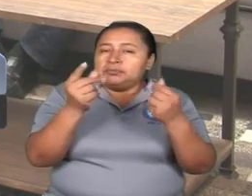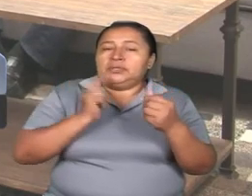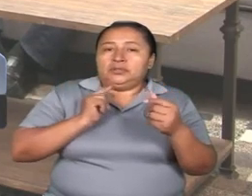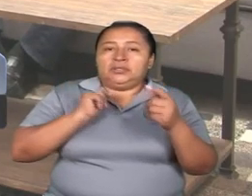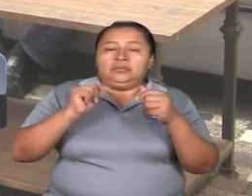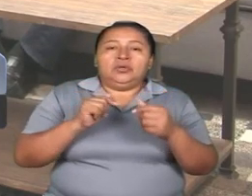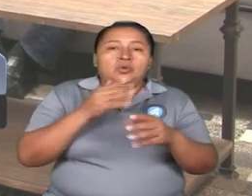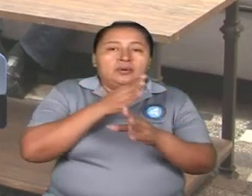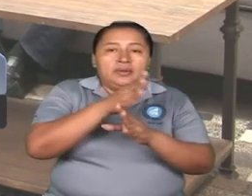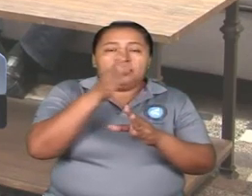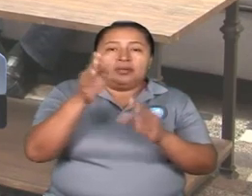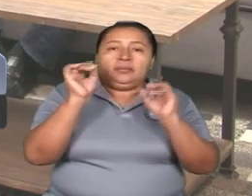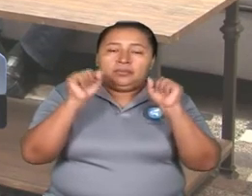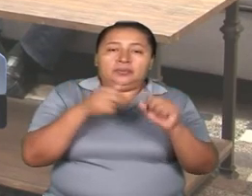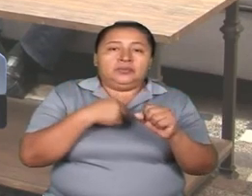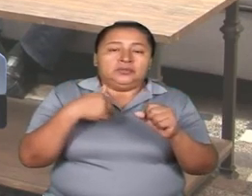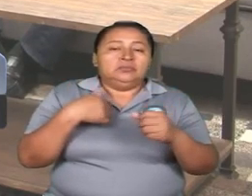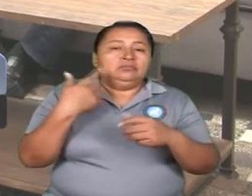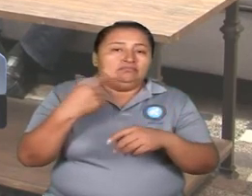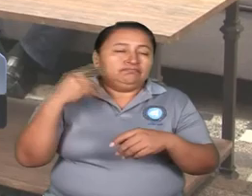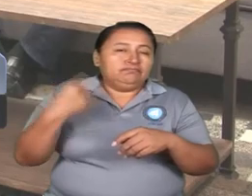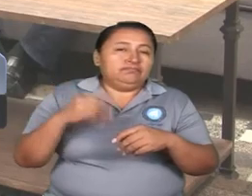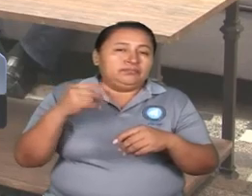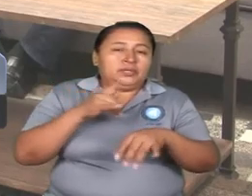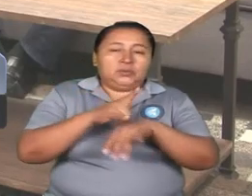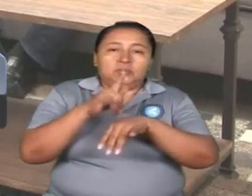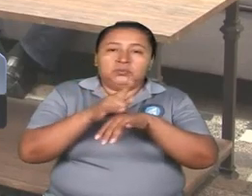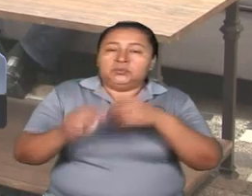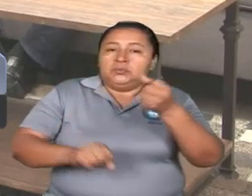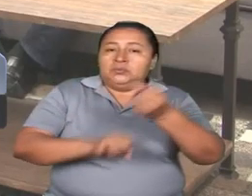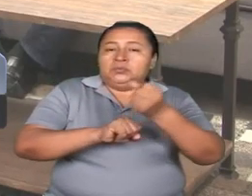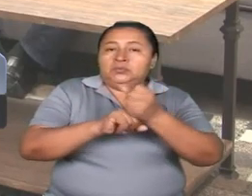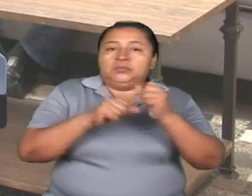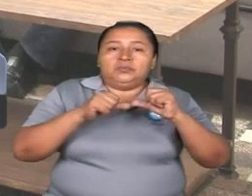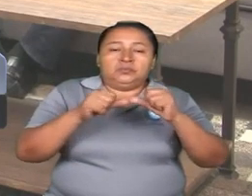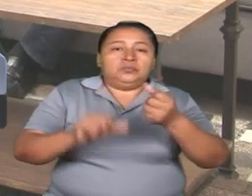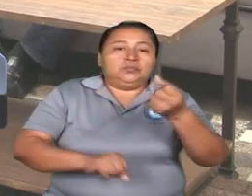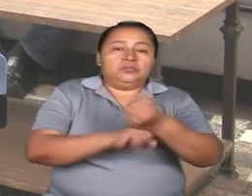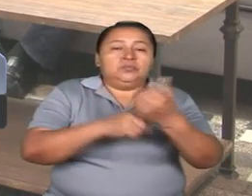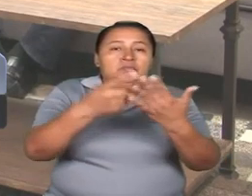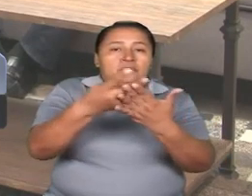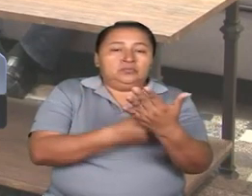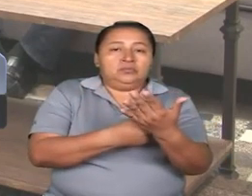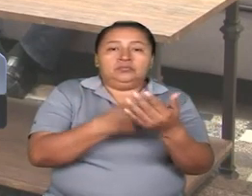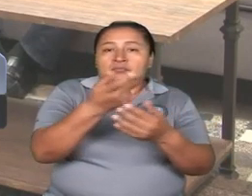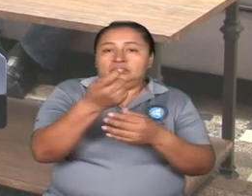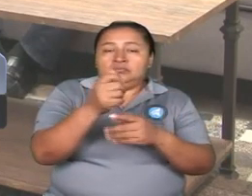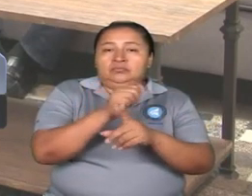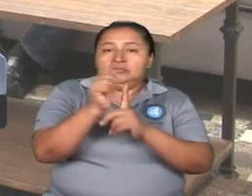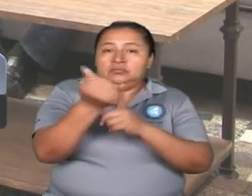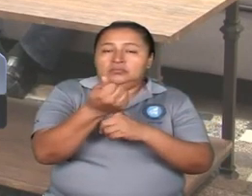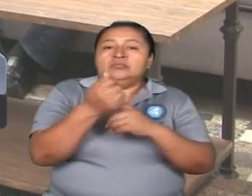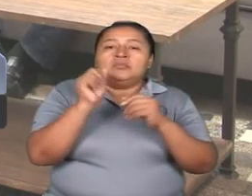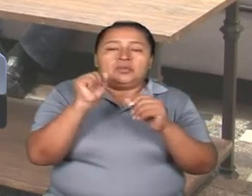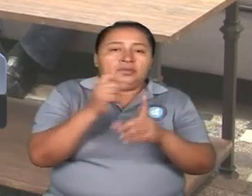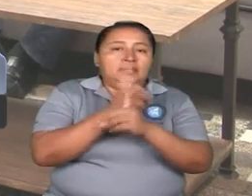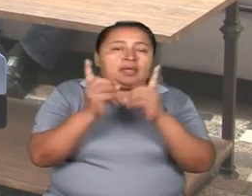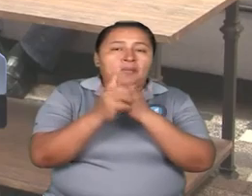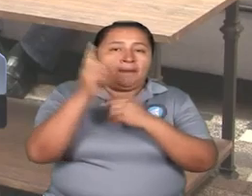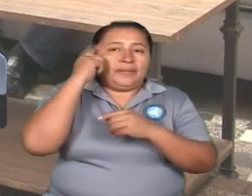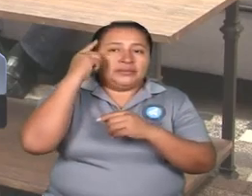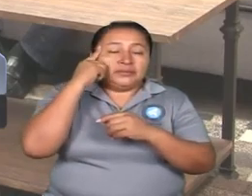las gestiones que podamos hacer para seguir respaldando financieramente proyectos del canal, hay que pensar y hay